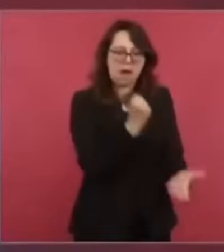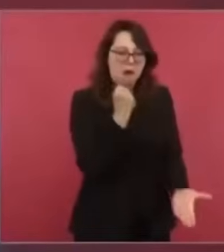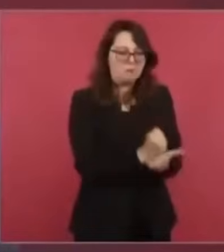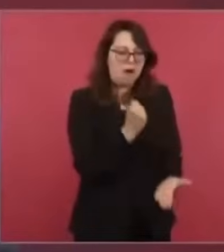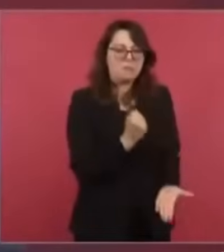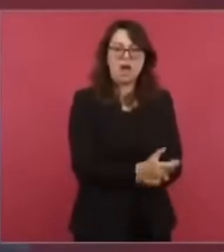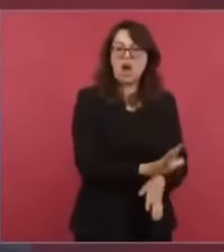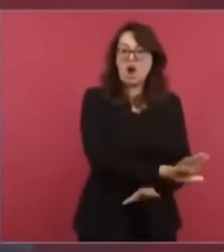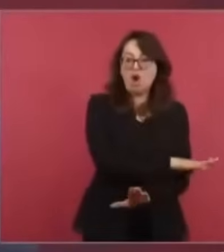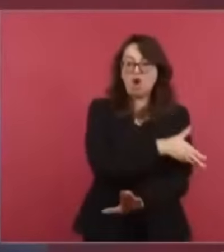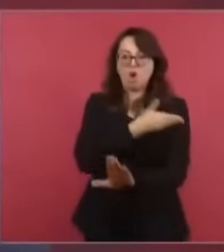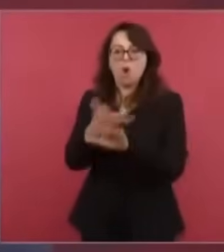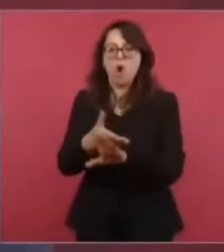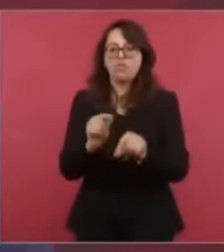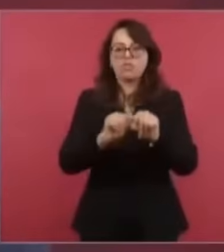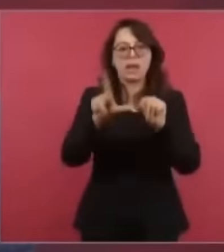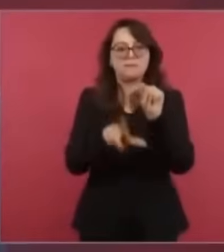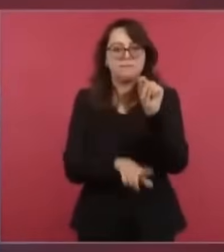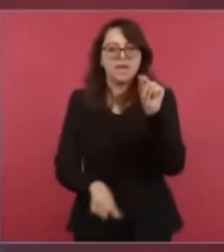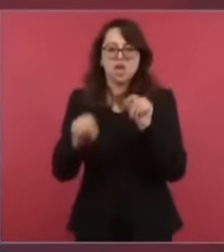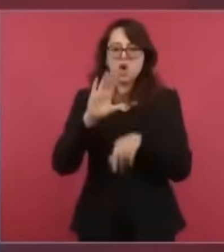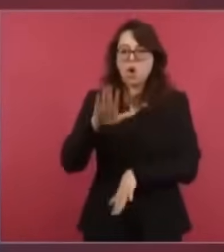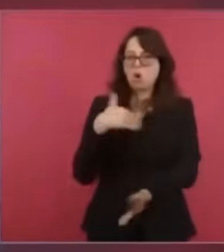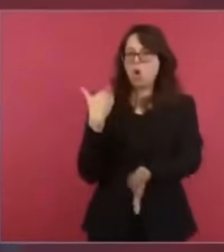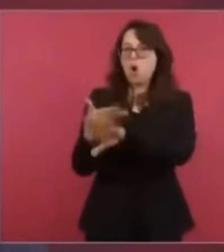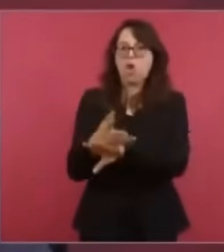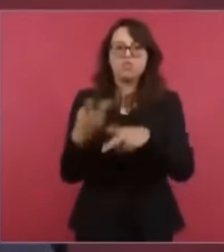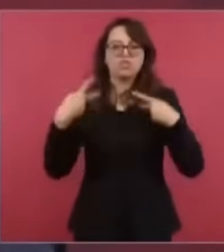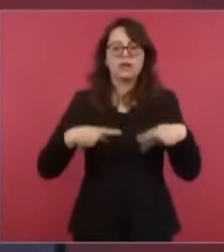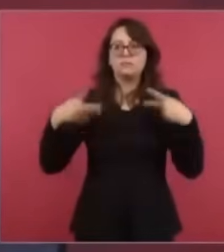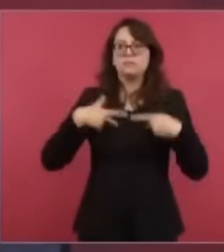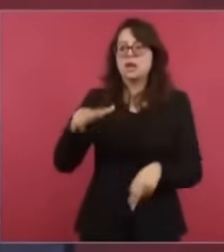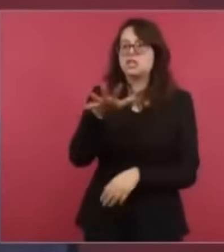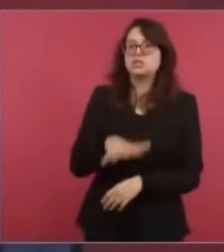Todo lo que aprobaban era en contra del pueblo.